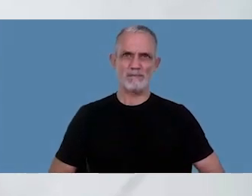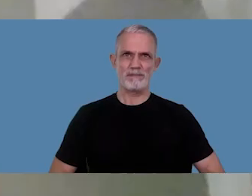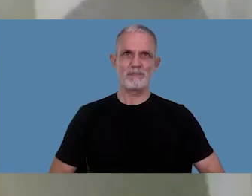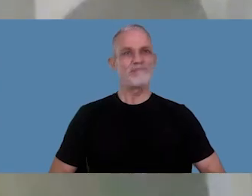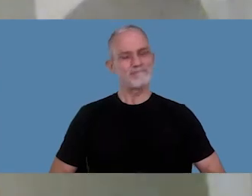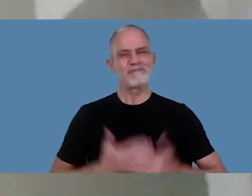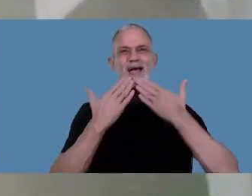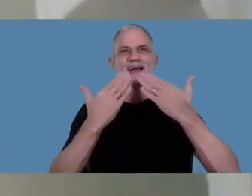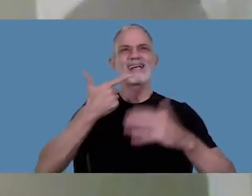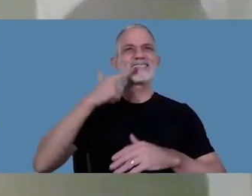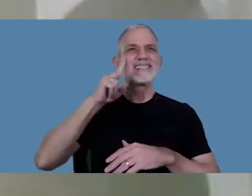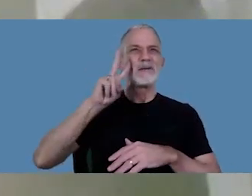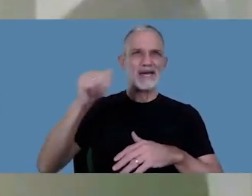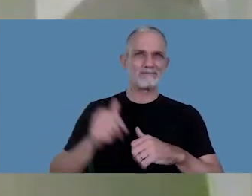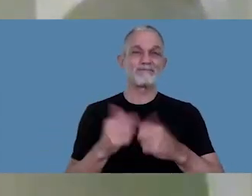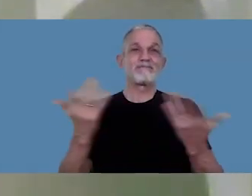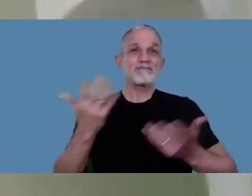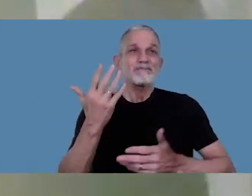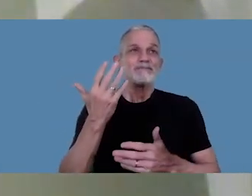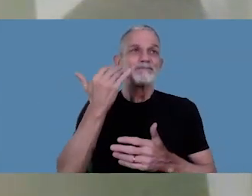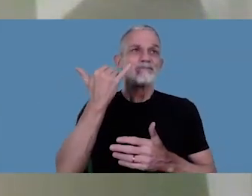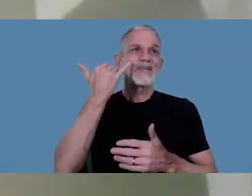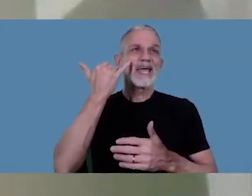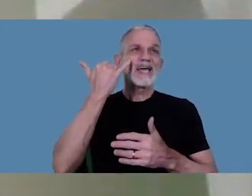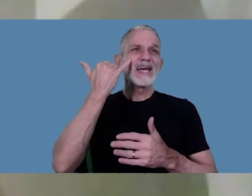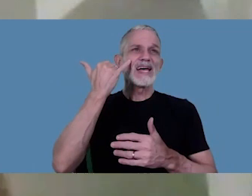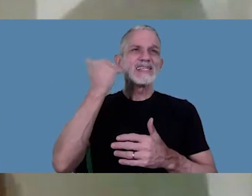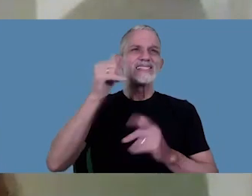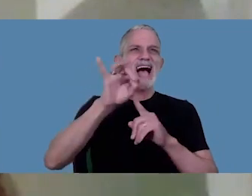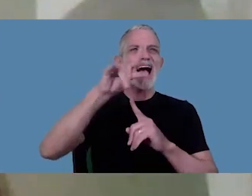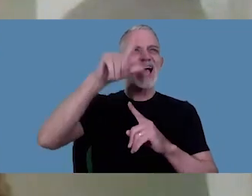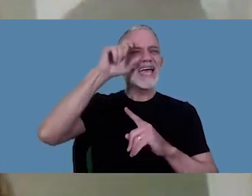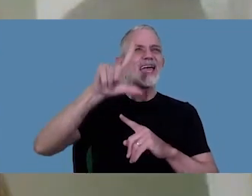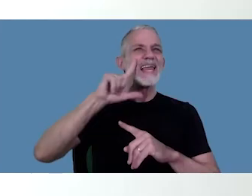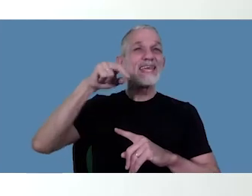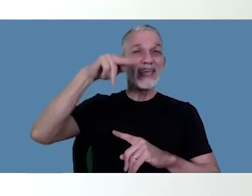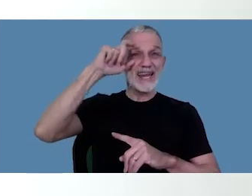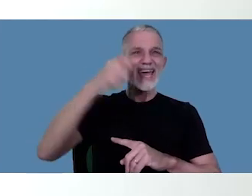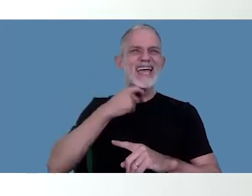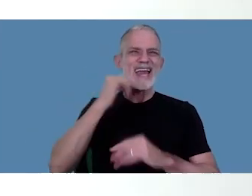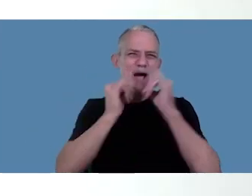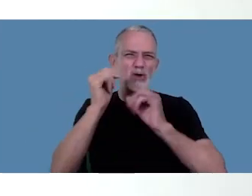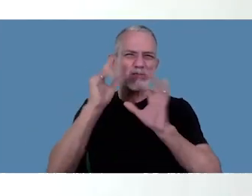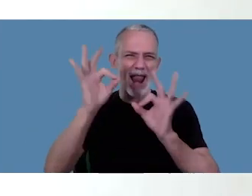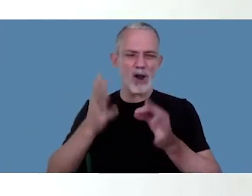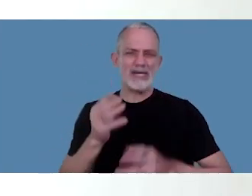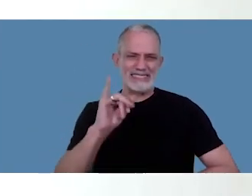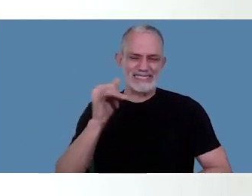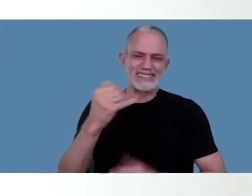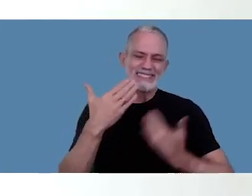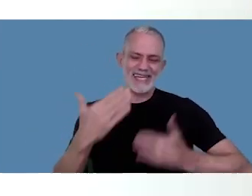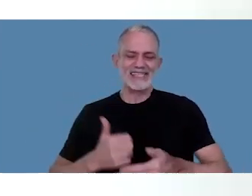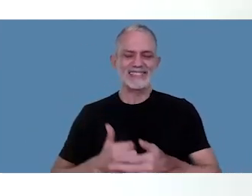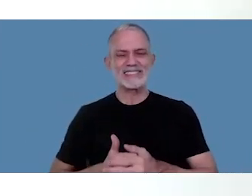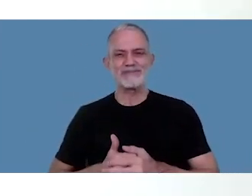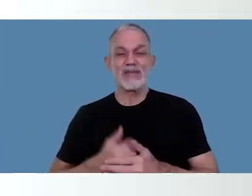Gracias, Silvia. Gracias. Jacqueline, que querías comentar algo. Sí, bueno, gracias. La verdad